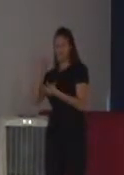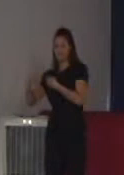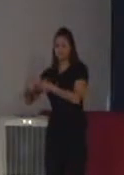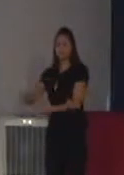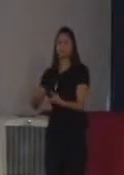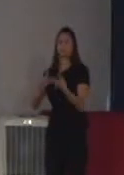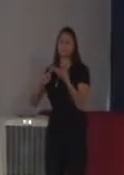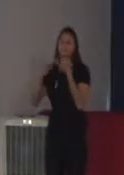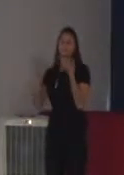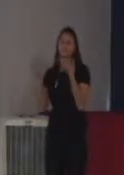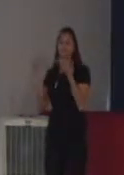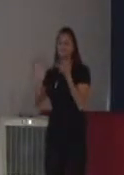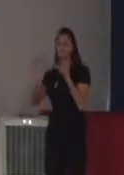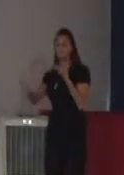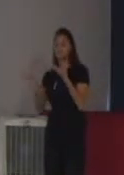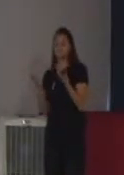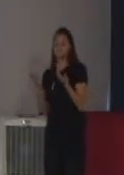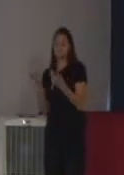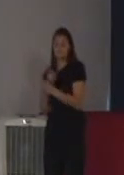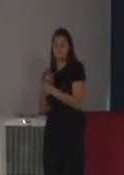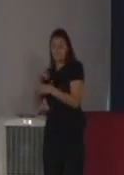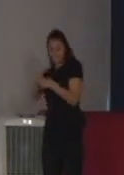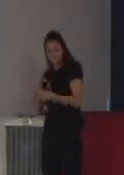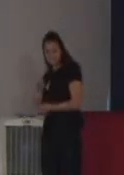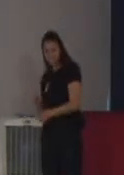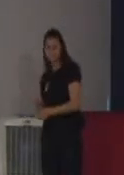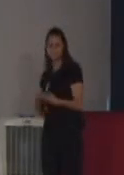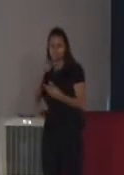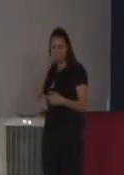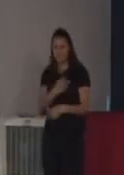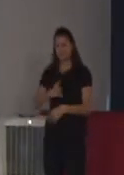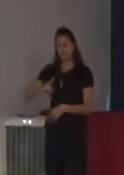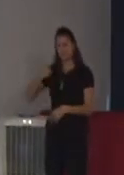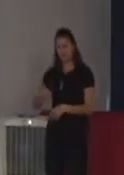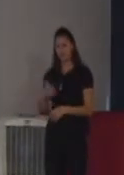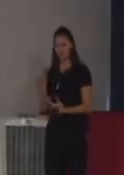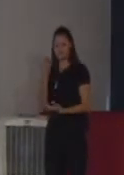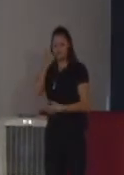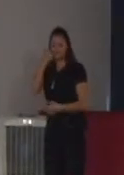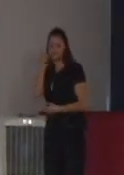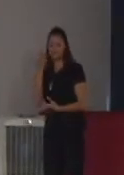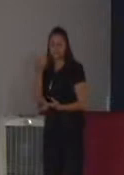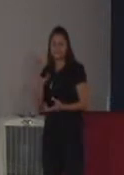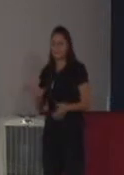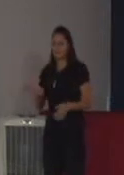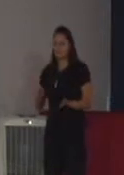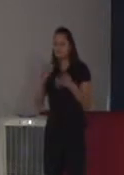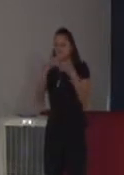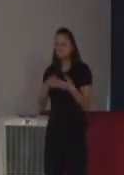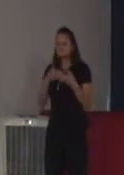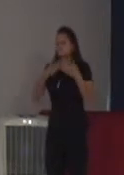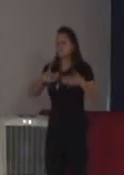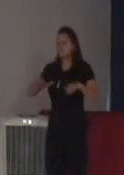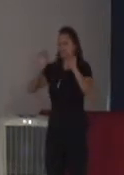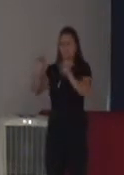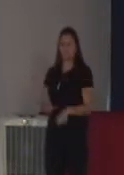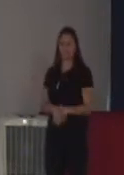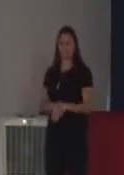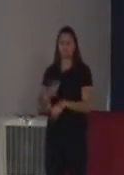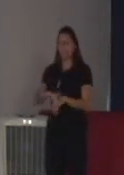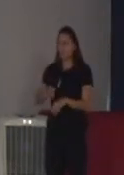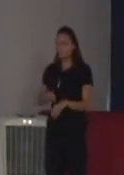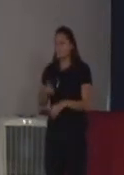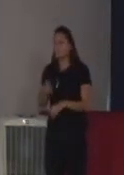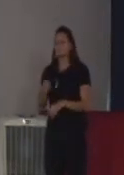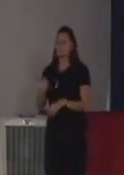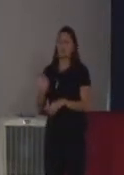afrodescendientes, atraviesa a los actores en conflicto, a los niños, jóvenes, adolescentes, a los adultos, a las mayores. Una discapacidad la puede tener cualquier persona,